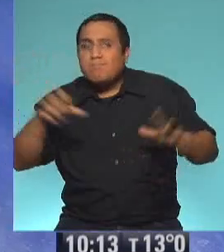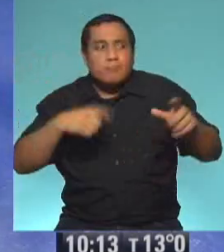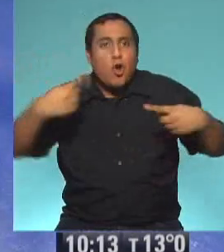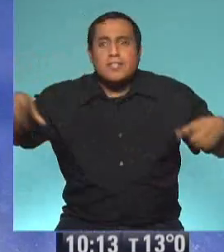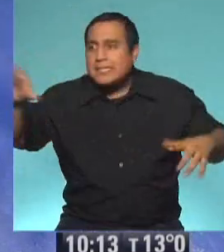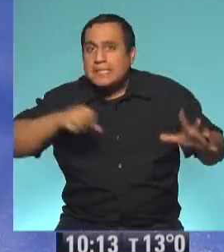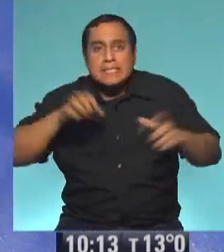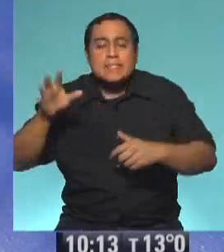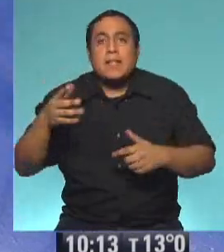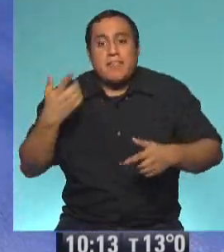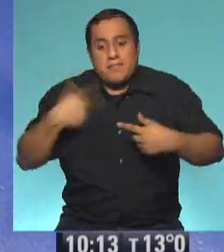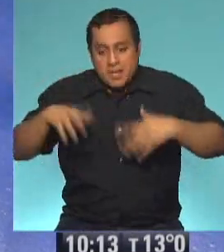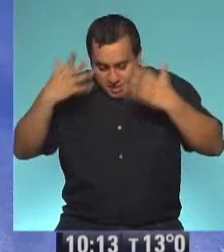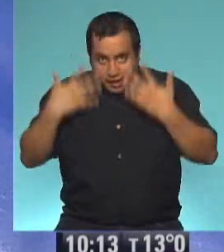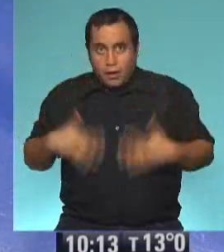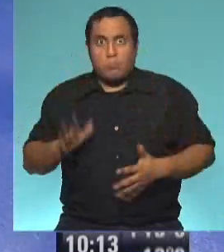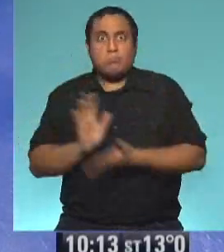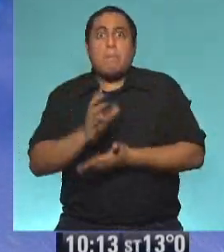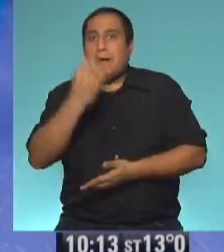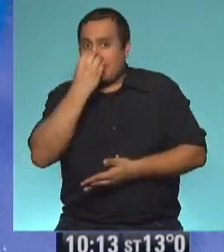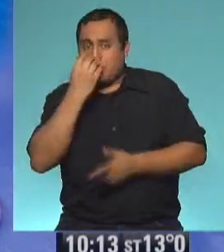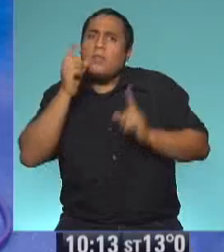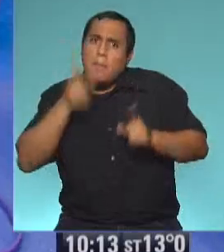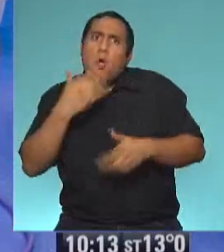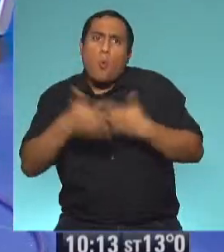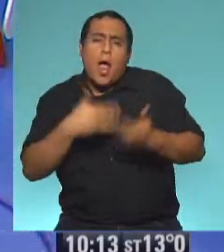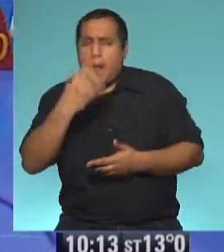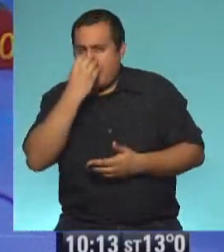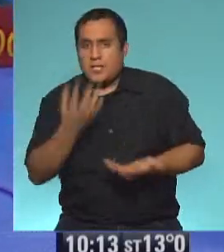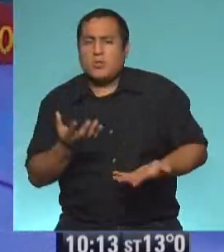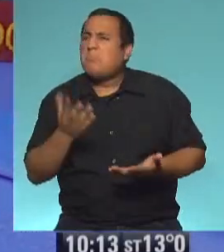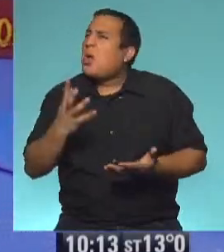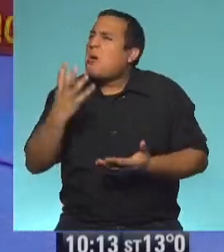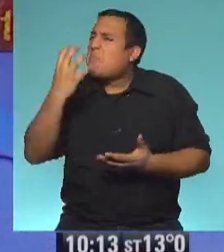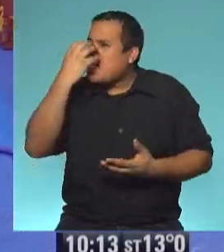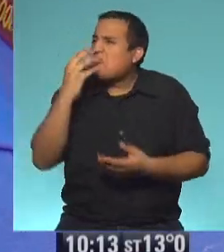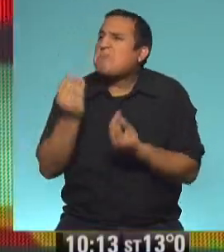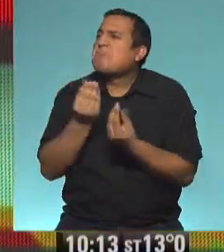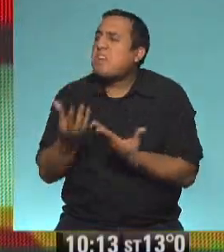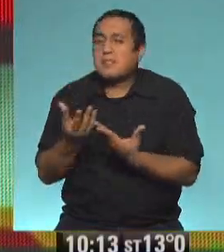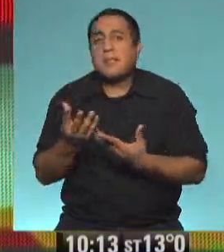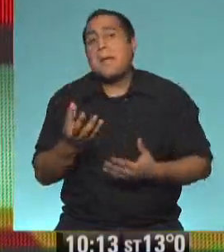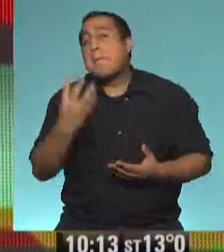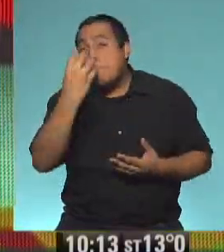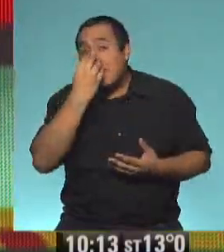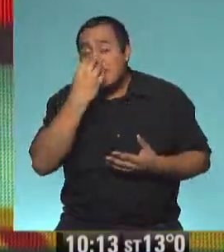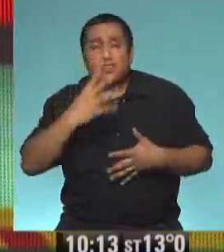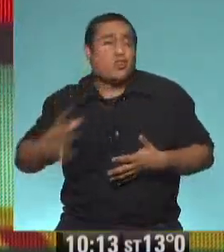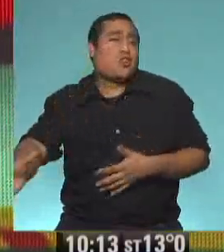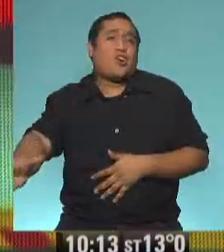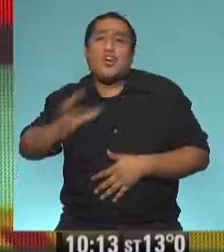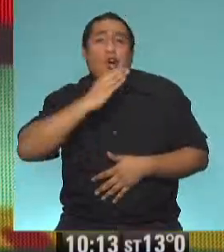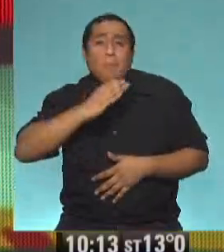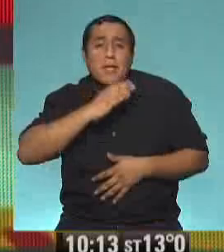cosas para disfrazarnos de payasos. Y hay que jugar con los payasos también. ¿Qué hacen los payasos? ¿Qué podemos señor jugar? Arsenio. Los payasos hacen payasadas. Sí. Los